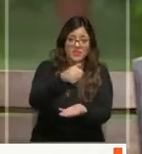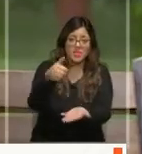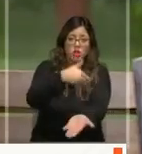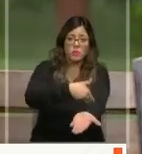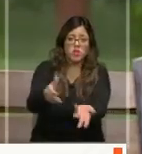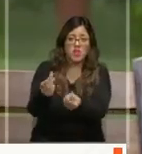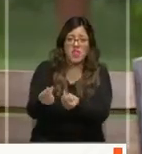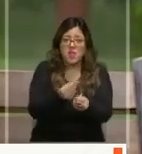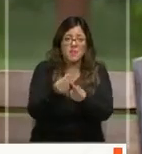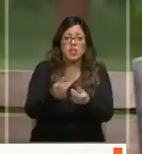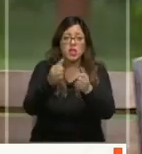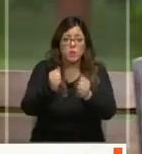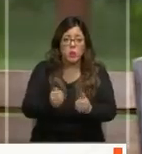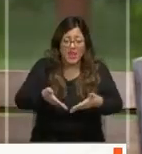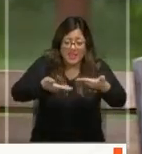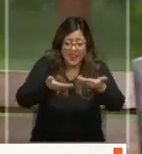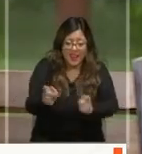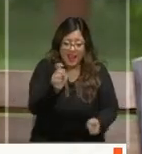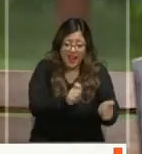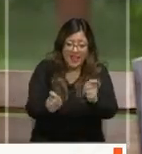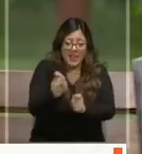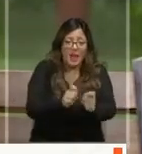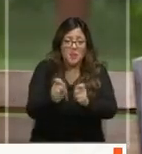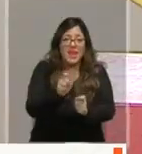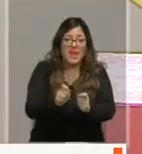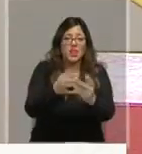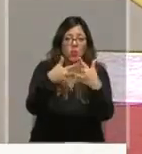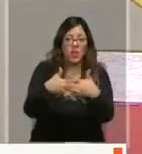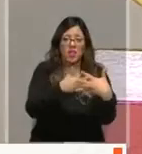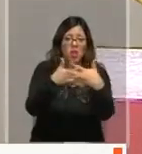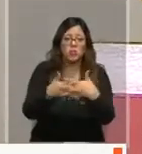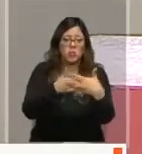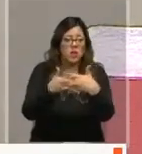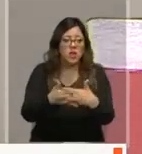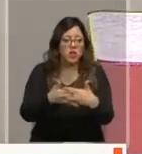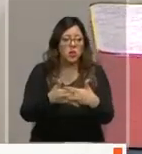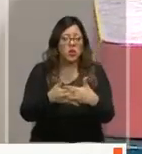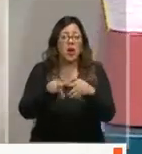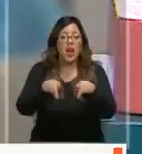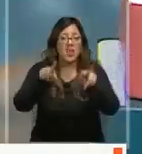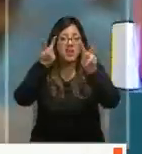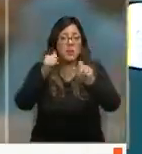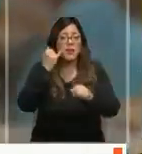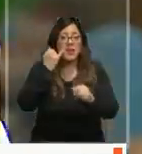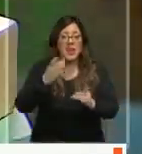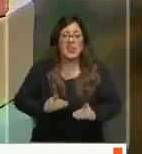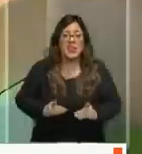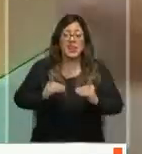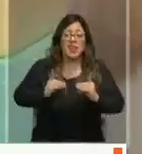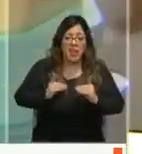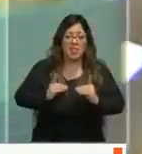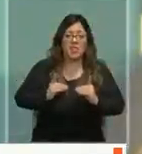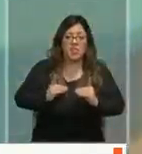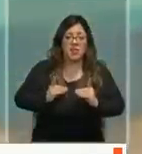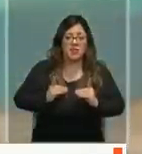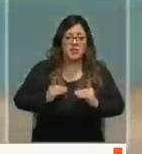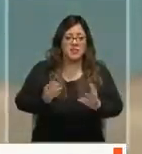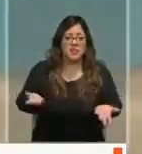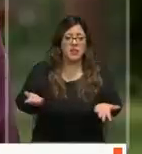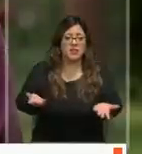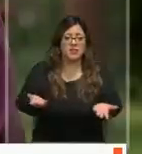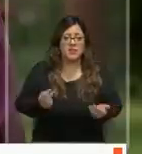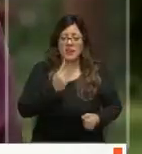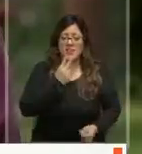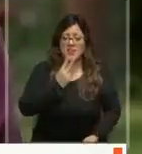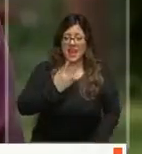darle esta inmunoterapia a Santino en Estados Unidos. Y la indignidad de, por un lado, la vida de tu